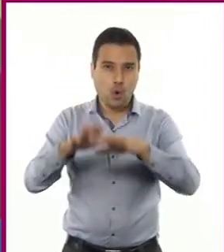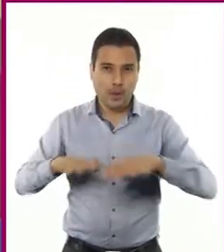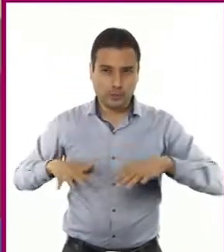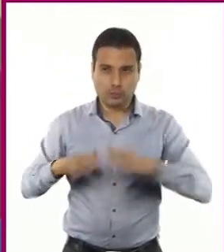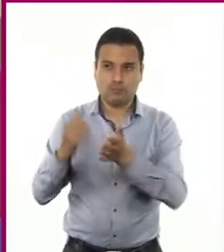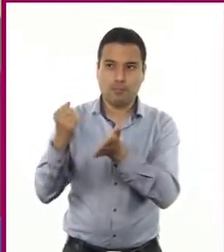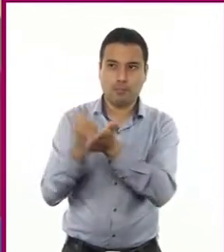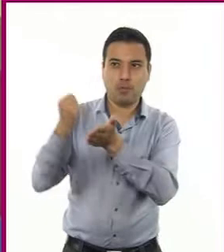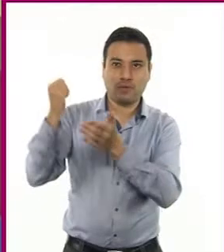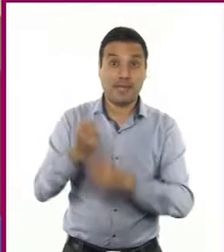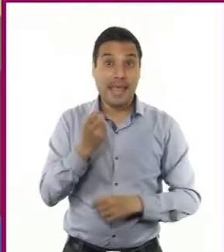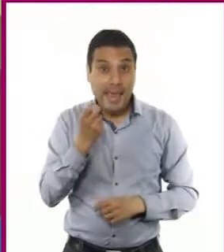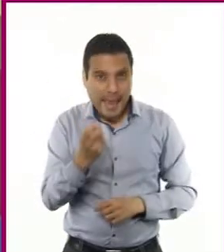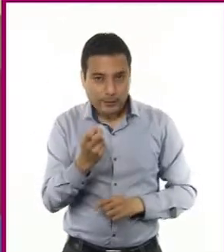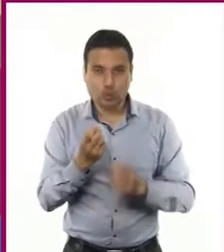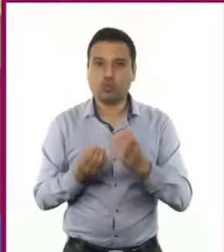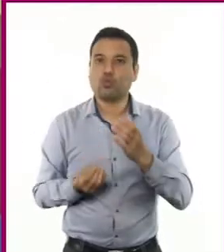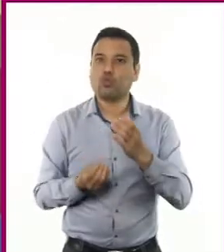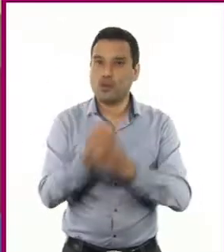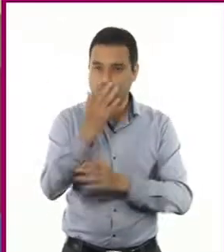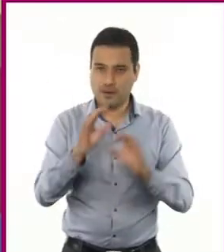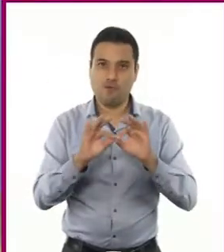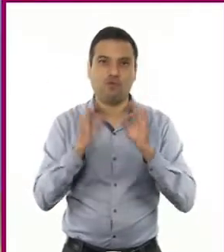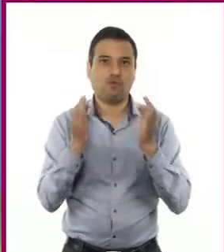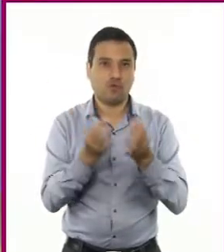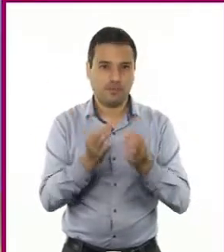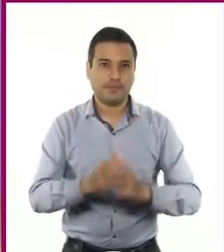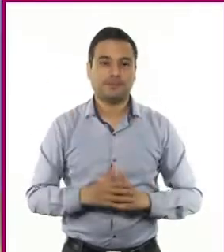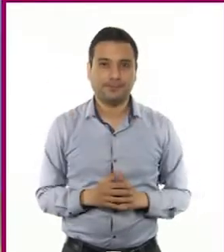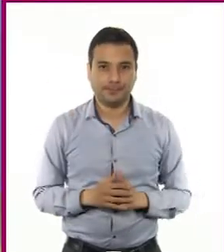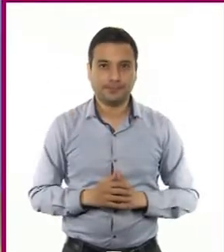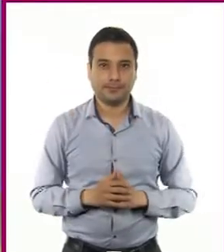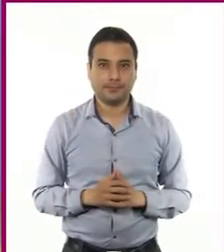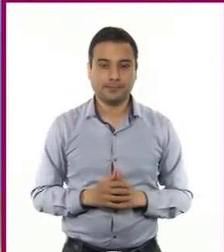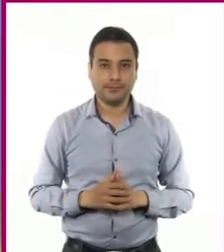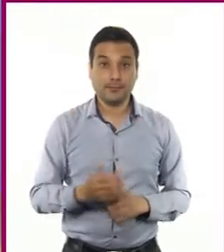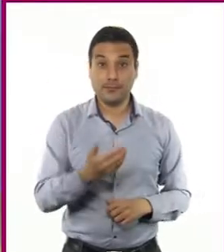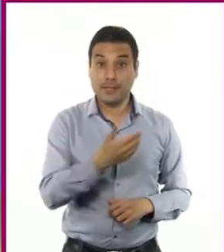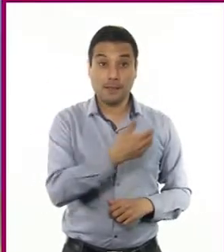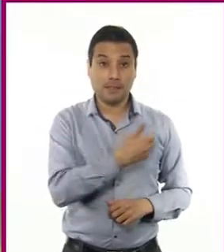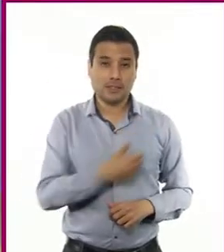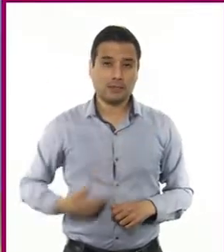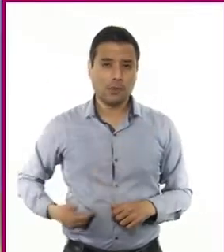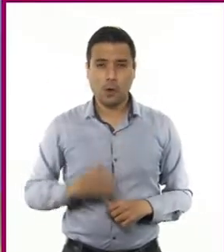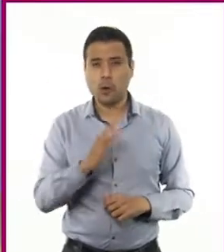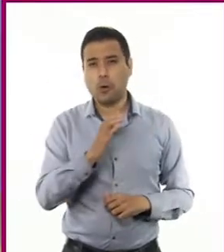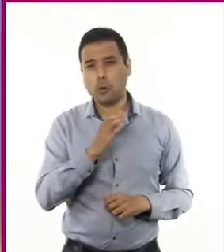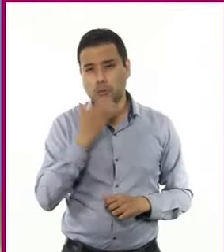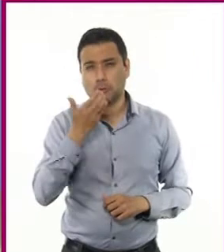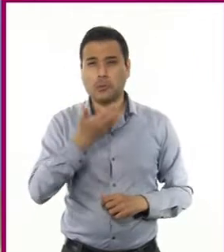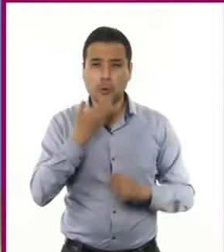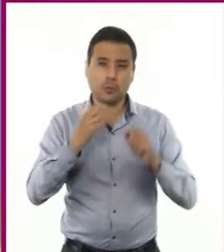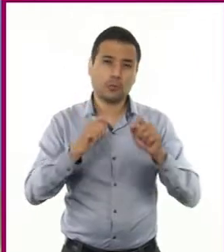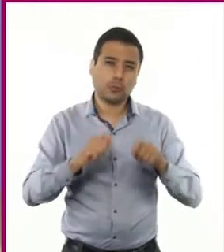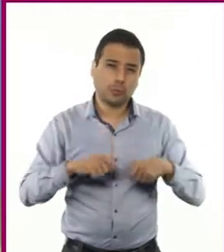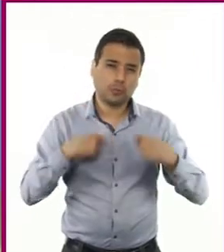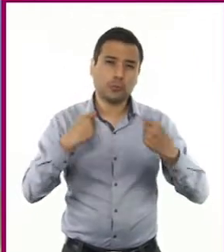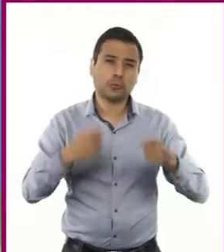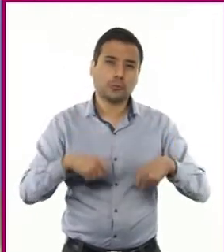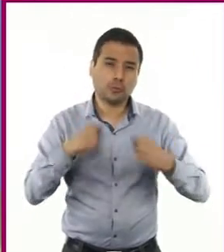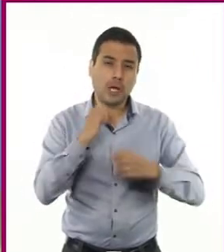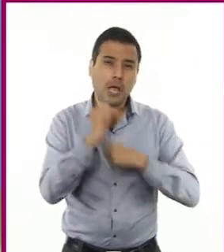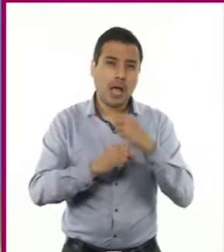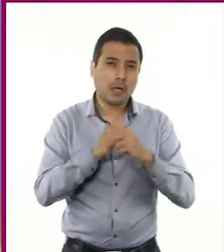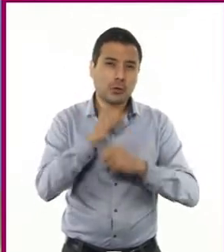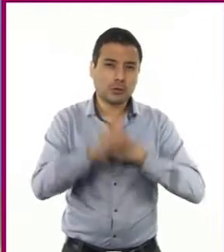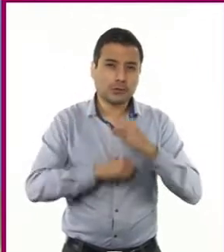es la nueva realidad del poder en México. El presidencialismo tradicional impuso por muchos años su monólogo.